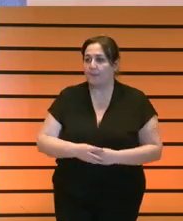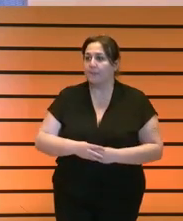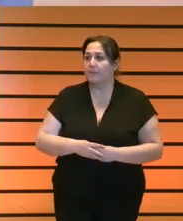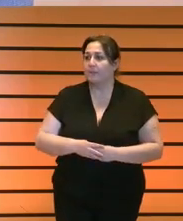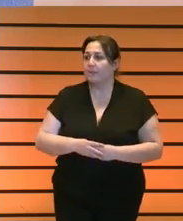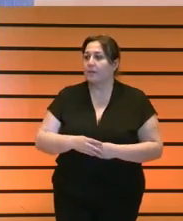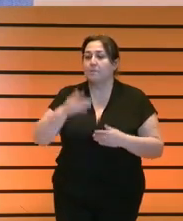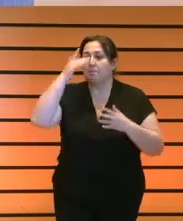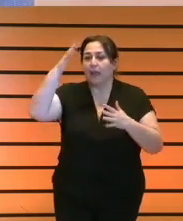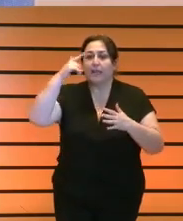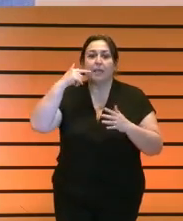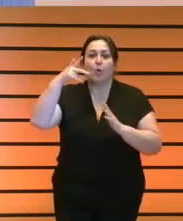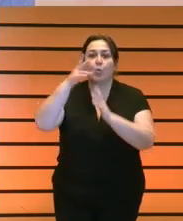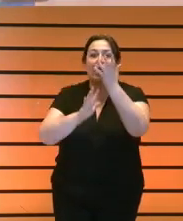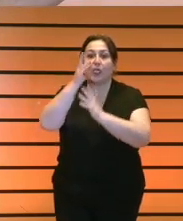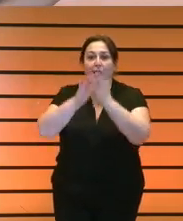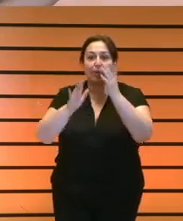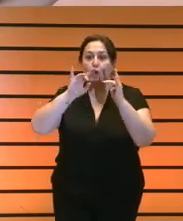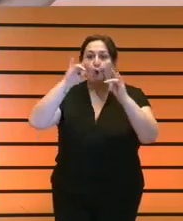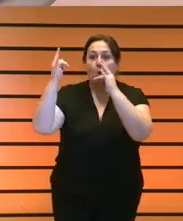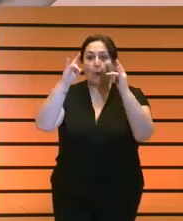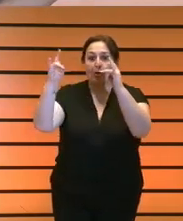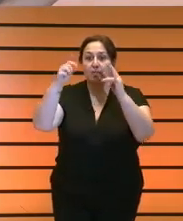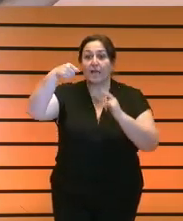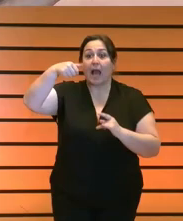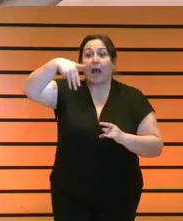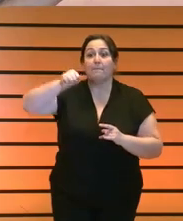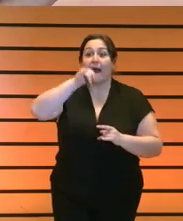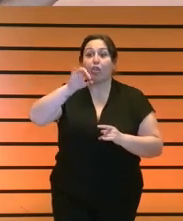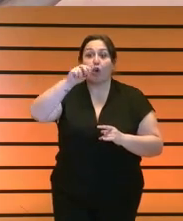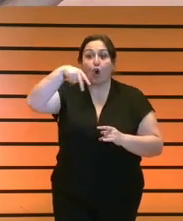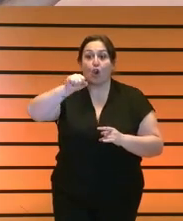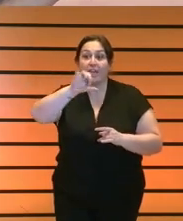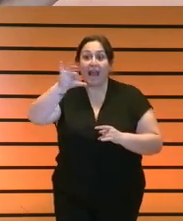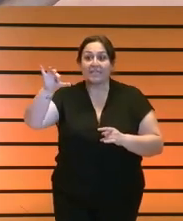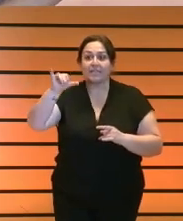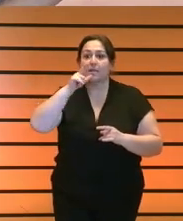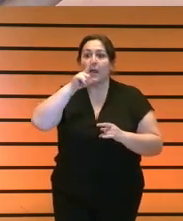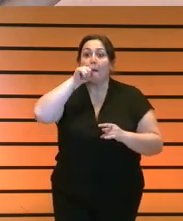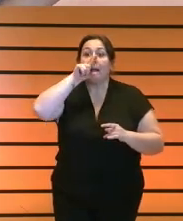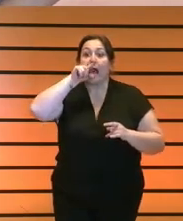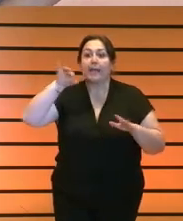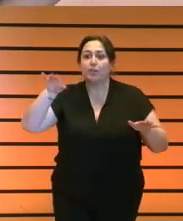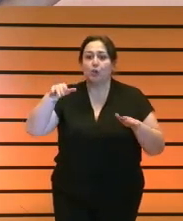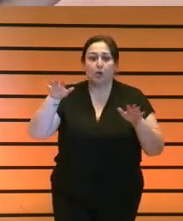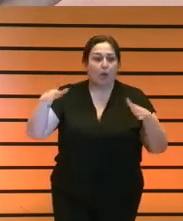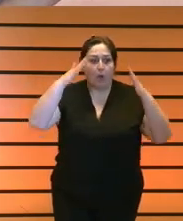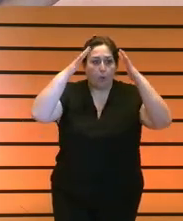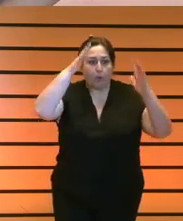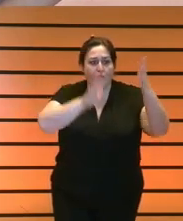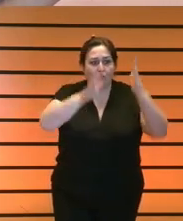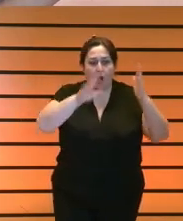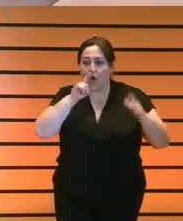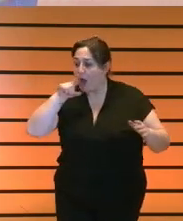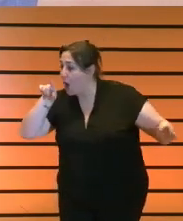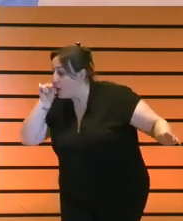Se declara un incendio en el Amazonas y llega un colibrí y se dedica a coger agua con el pico y a echarla en el incendio hasta que ya se